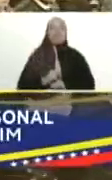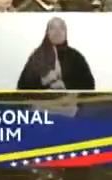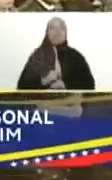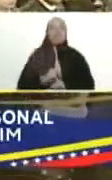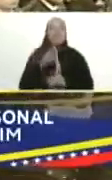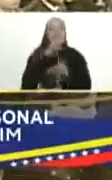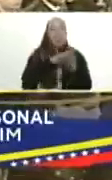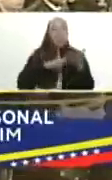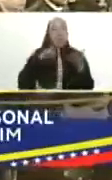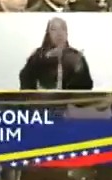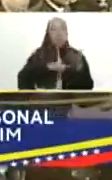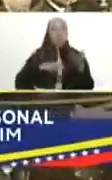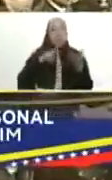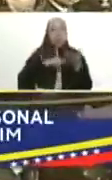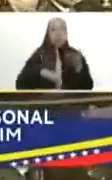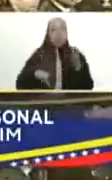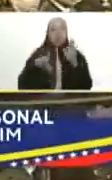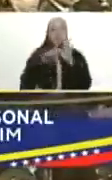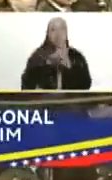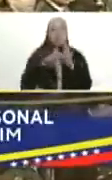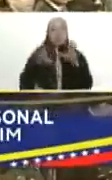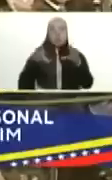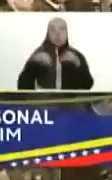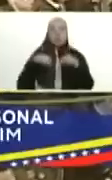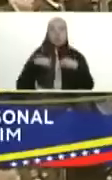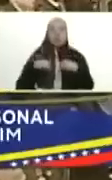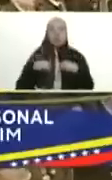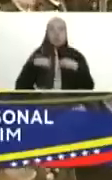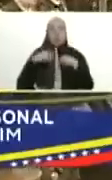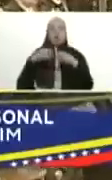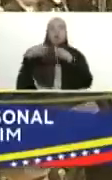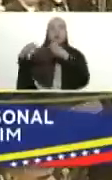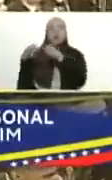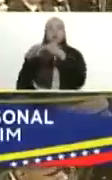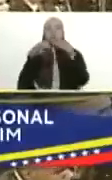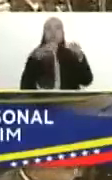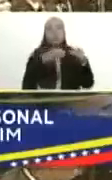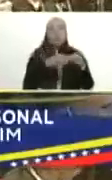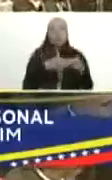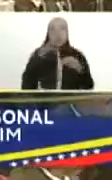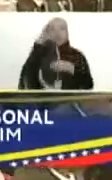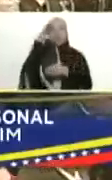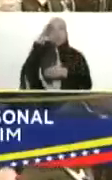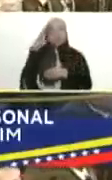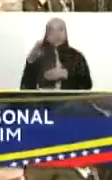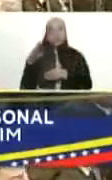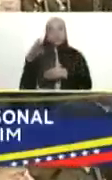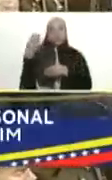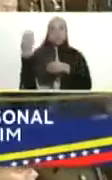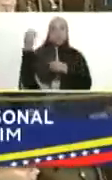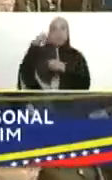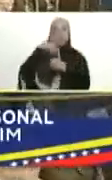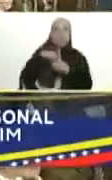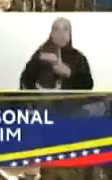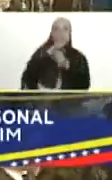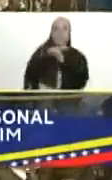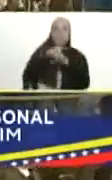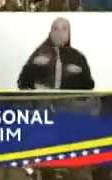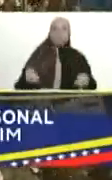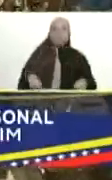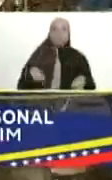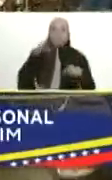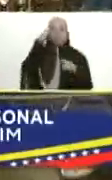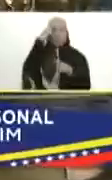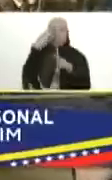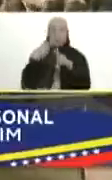Lectura de la resolución mediante la cual se asciende al personal de tropas profesionales y oficiales adscrito a la Guardia de Honor Presidencial y a la